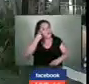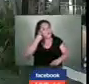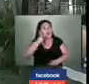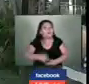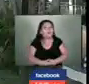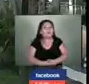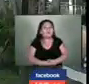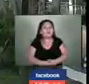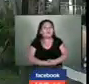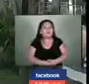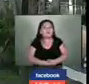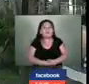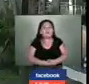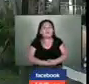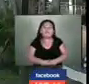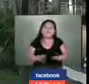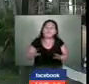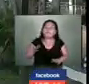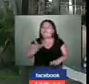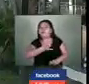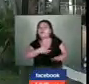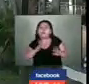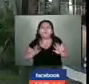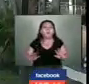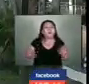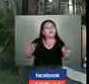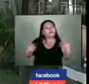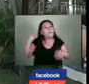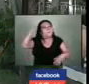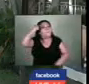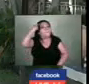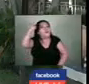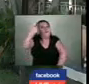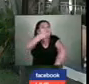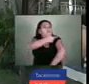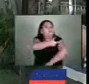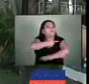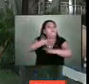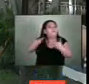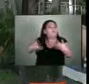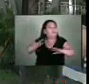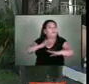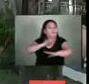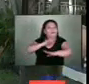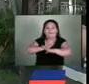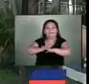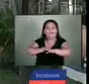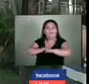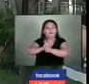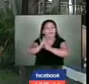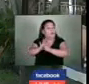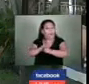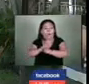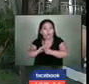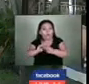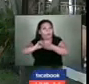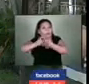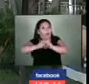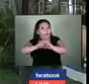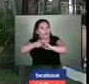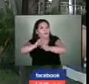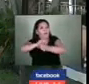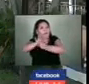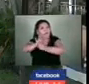Como que nos hemos acomodado de que porque ya estoy vacunado no me va a dar. Y realmente pues esto viene cambiando, hay cepas que